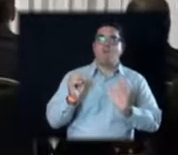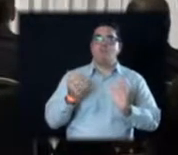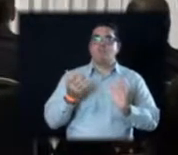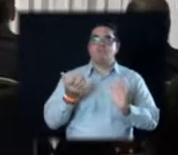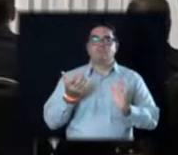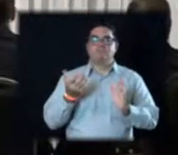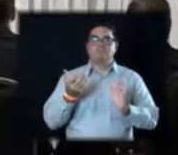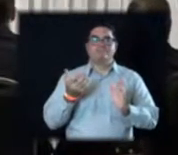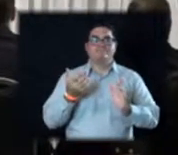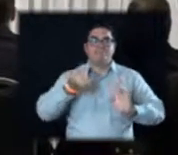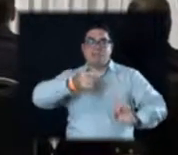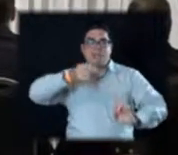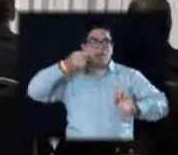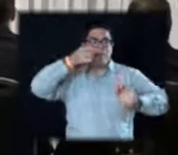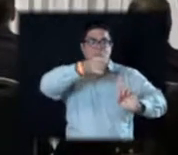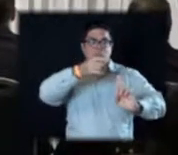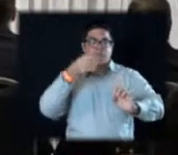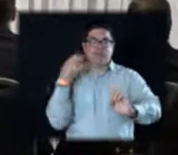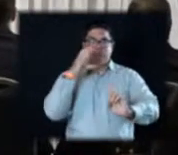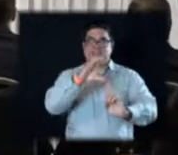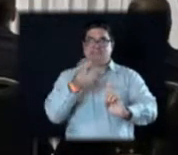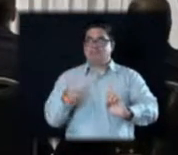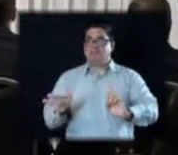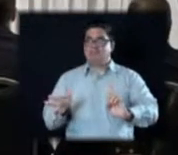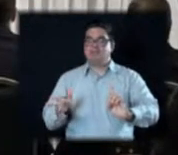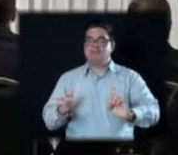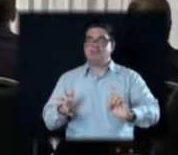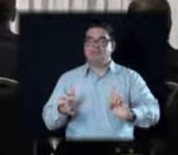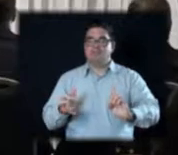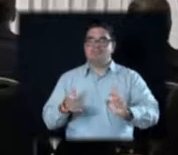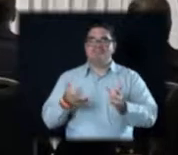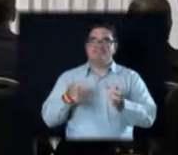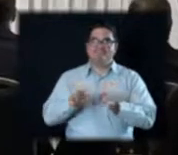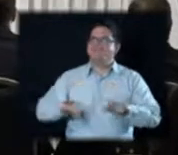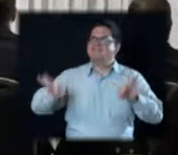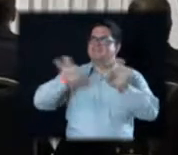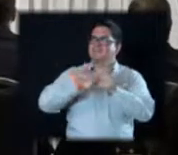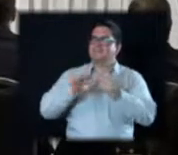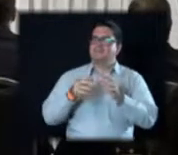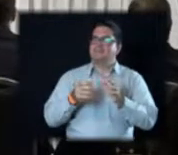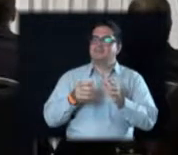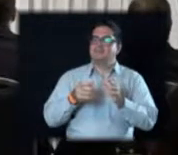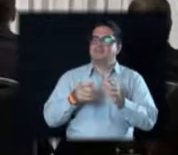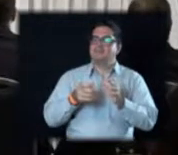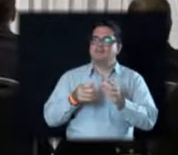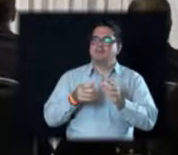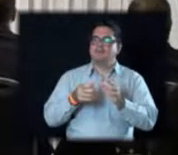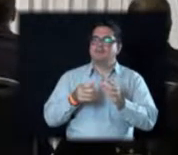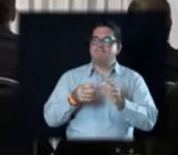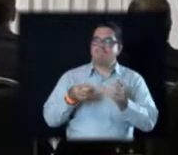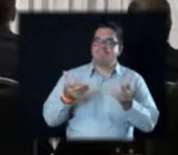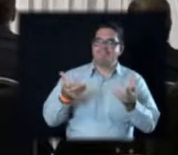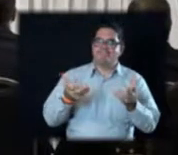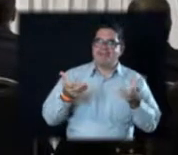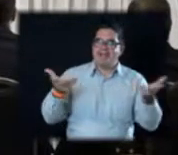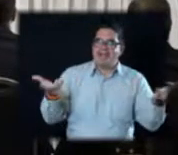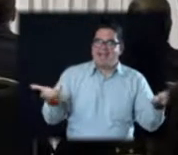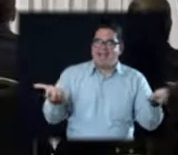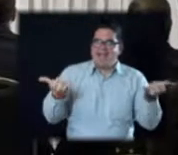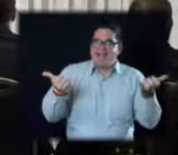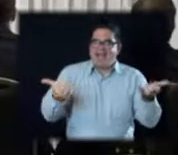particular. La realidad es que en un contexto de insolvencia o de bancarrota que